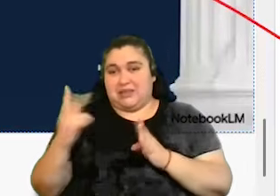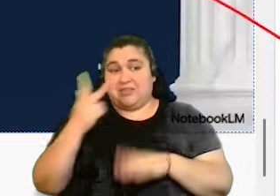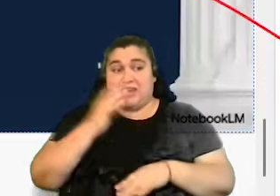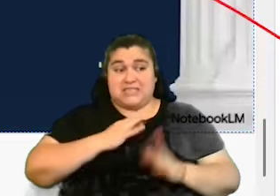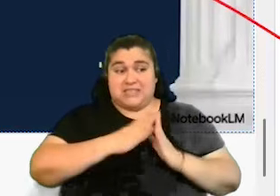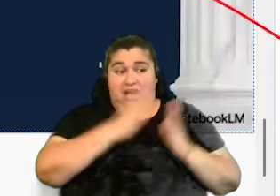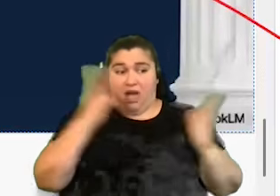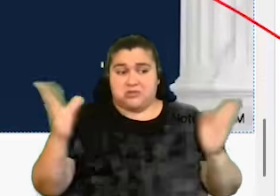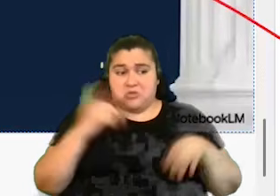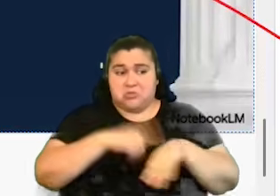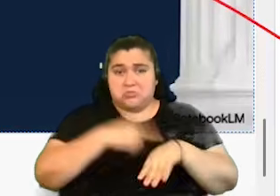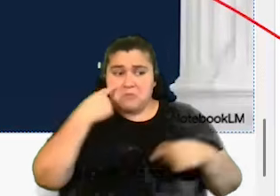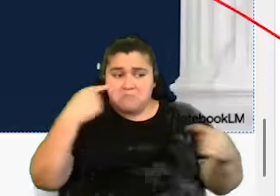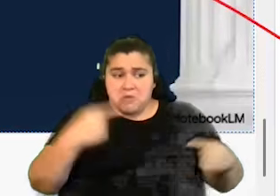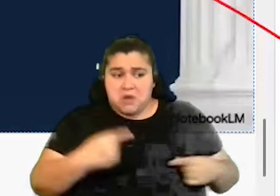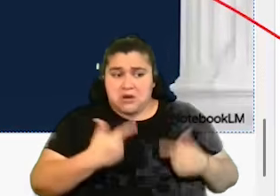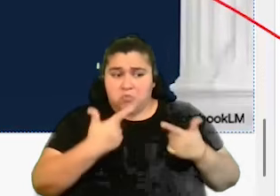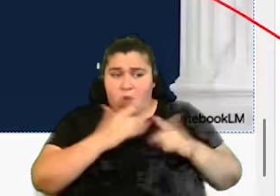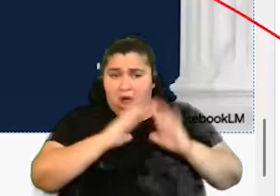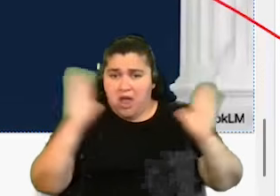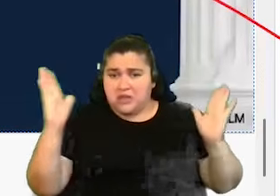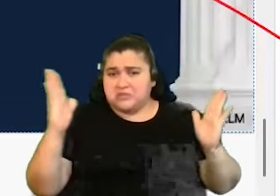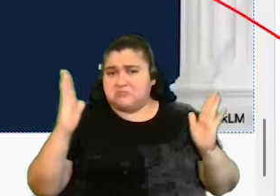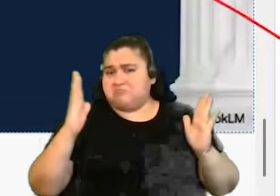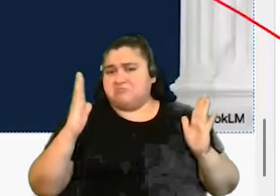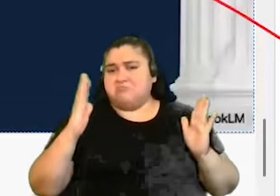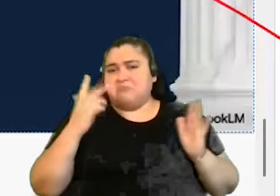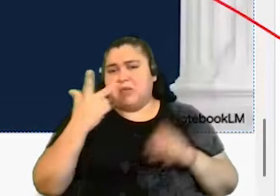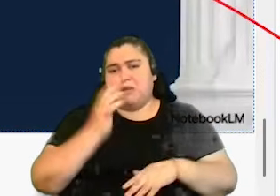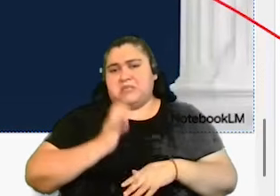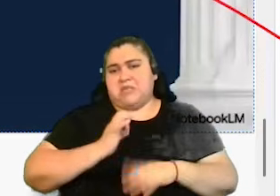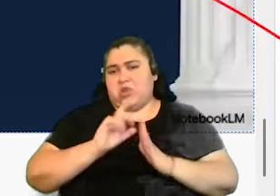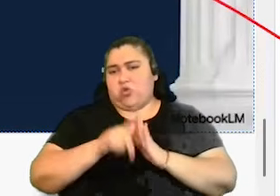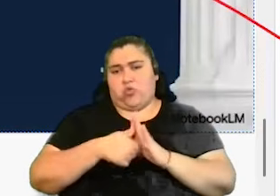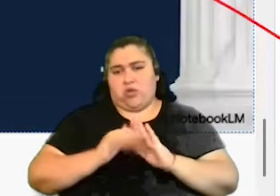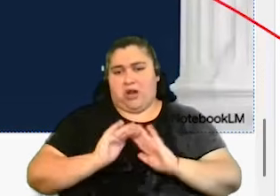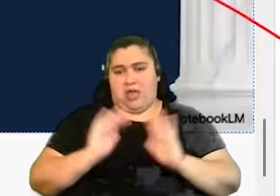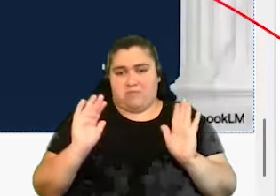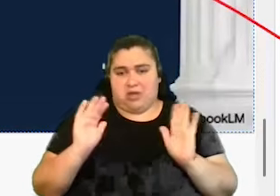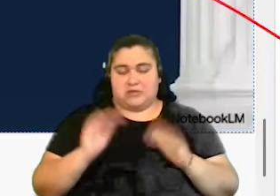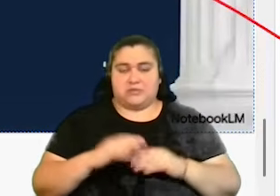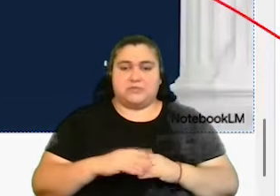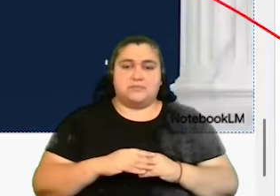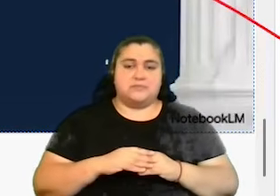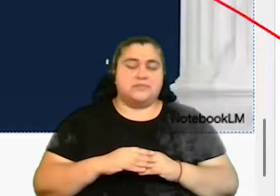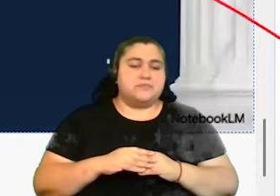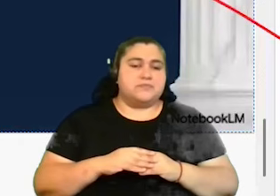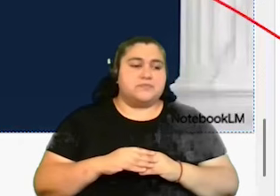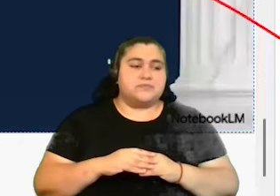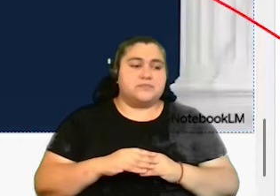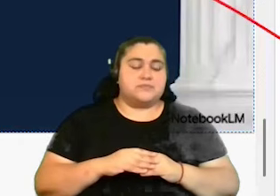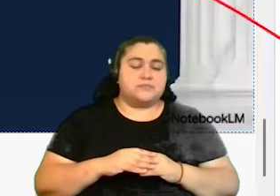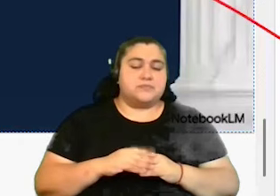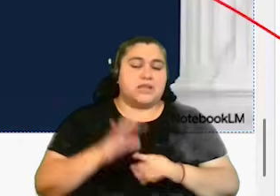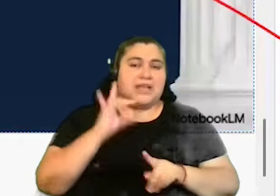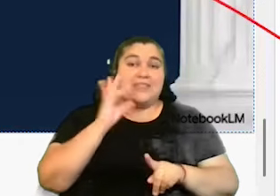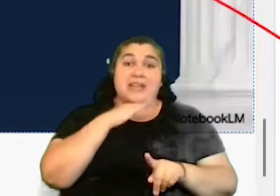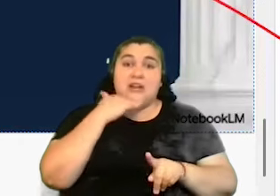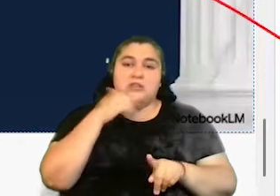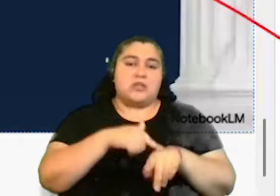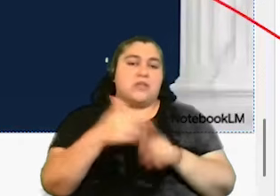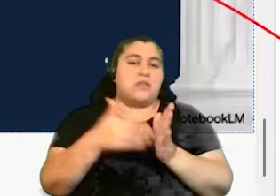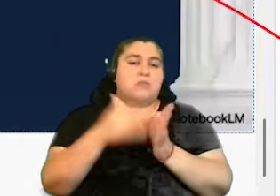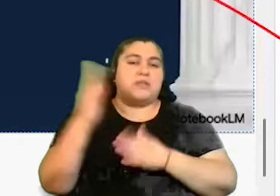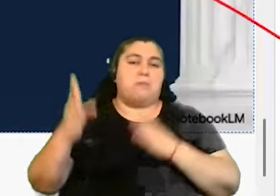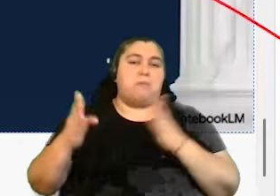discrepancias mayores de 3 años, claro, puede por declaración jurada por periodo.